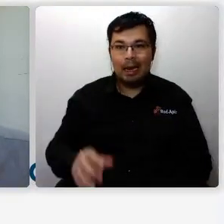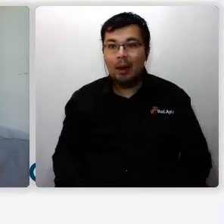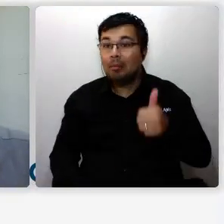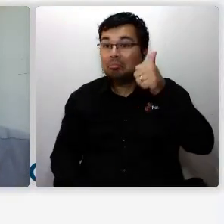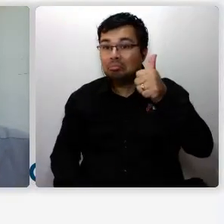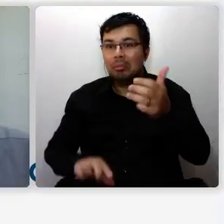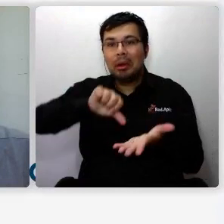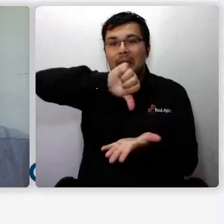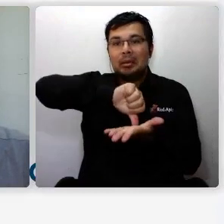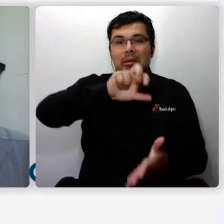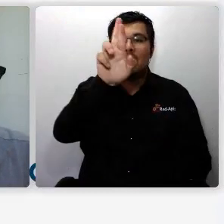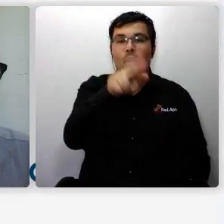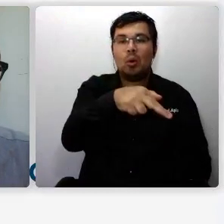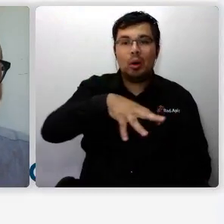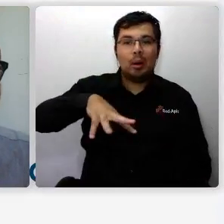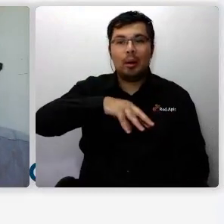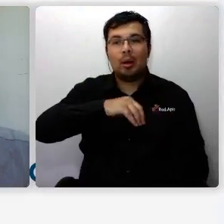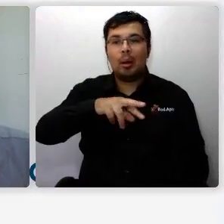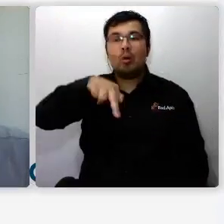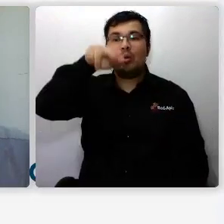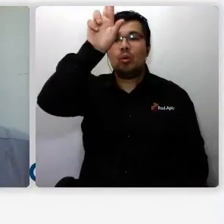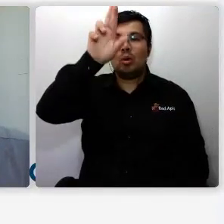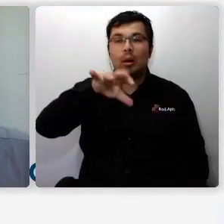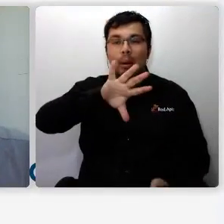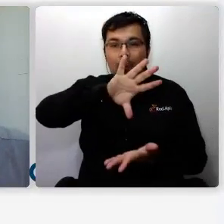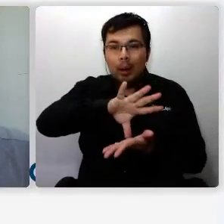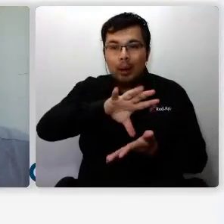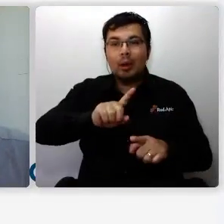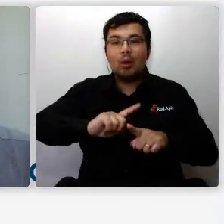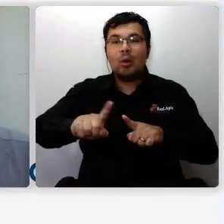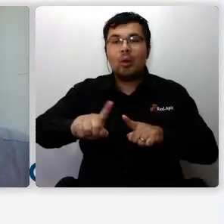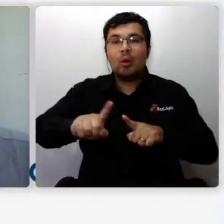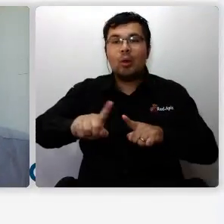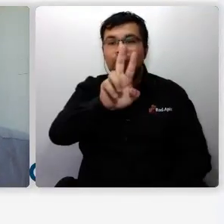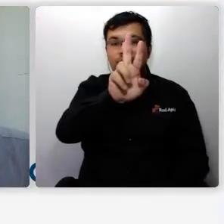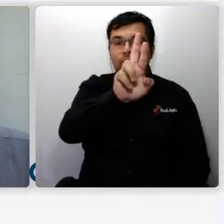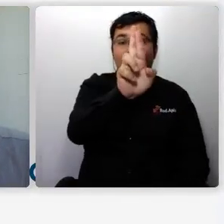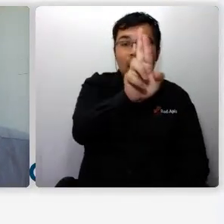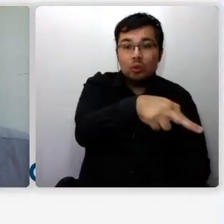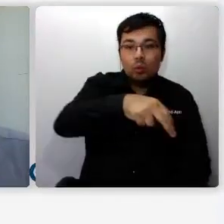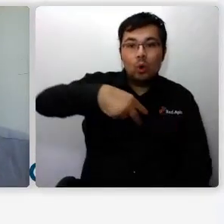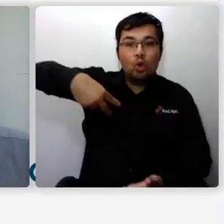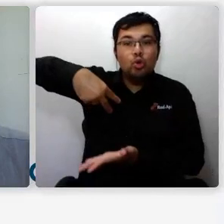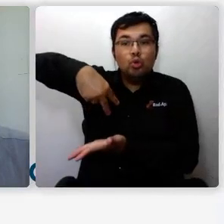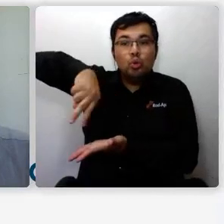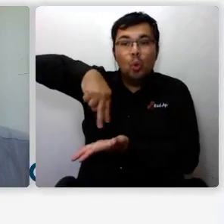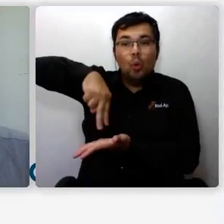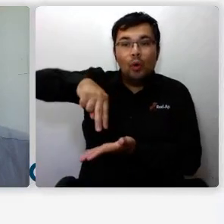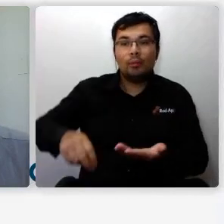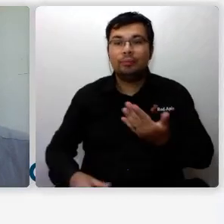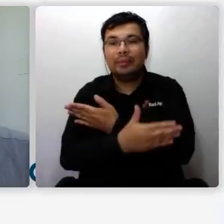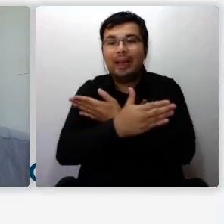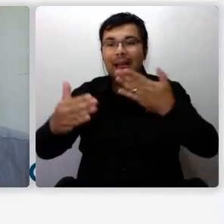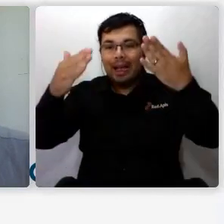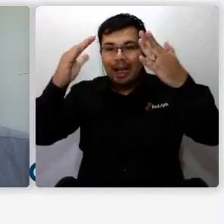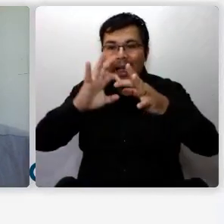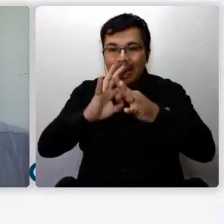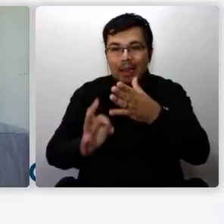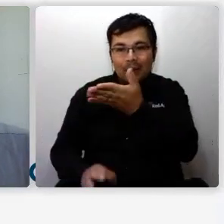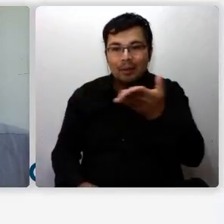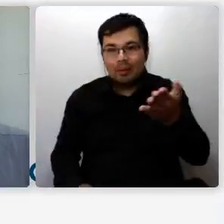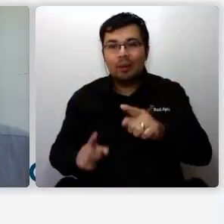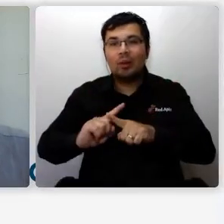nuestros saludos. Mario Gallegos, nos vamos al sur, a la región de Ñuble. Gracias, Mario, por estar ahí. Dayana Faúndez, buenos días. Jaime